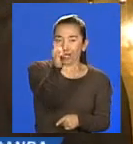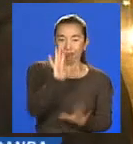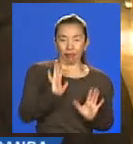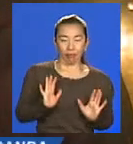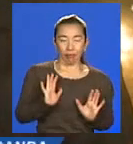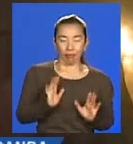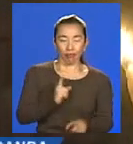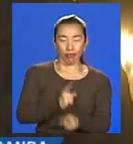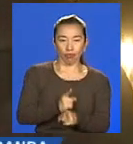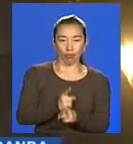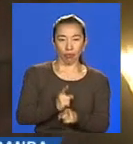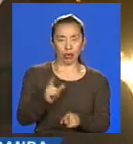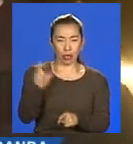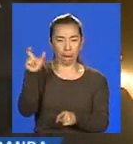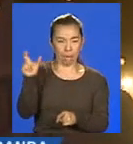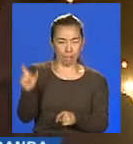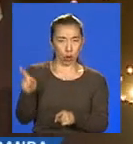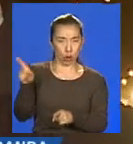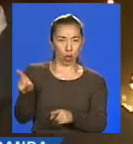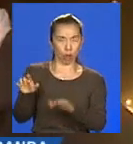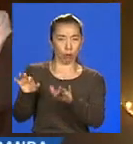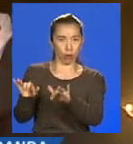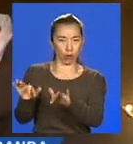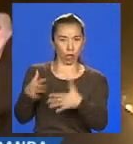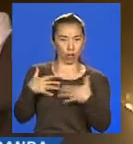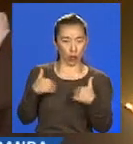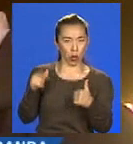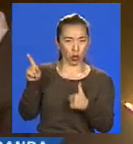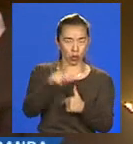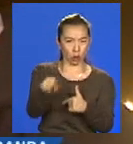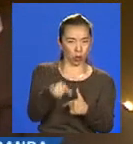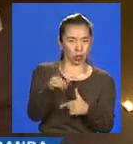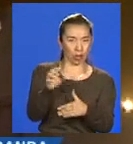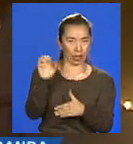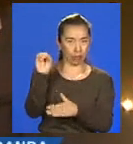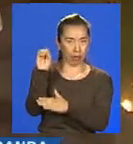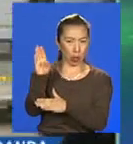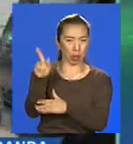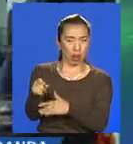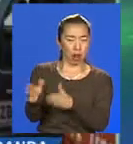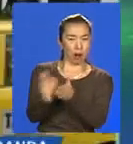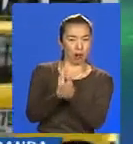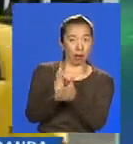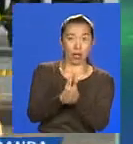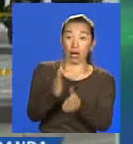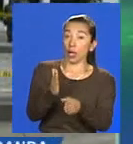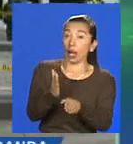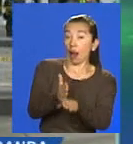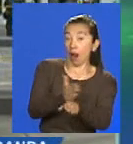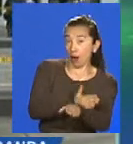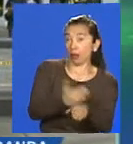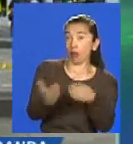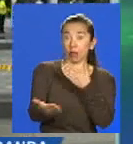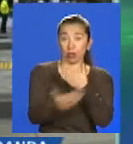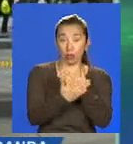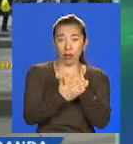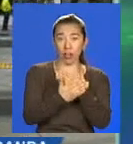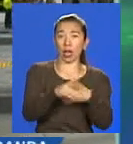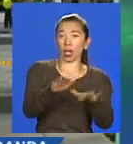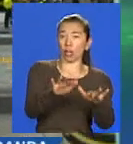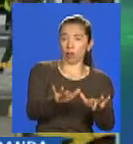tenemos directamente de los funcionarios de la entidad financiera, en donde hay un aviso previo a las